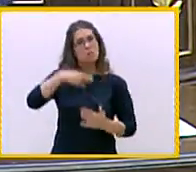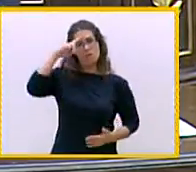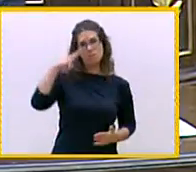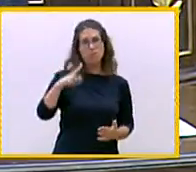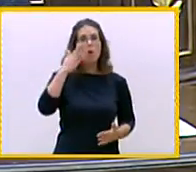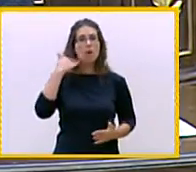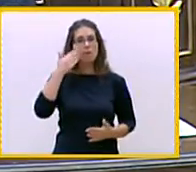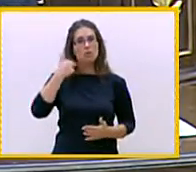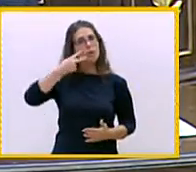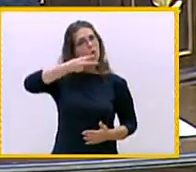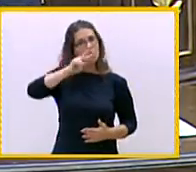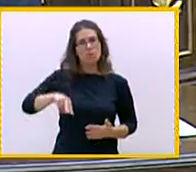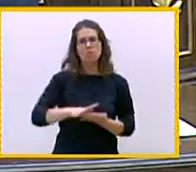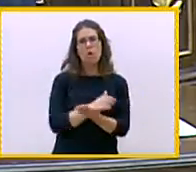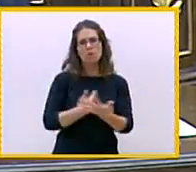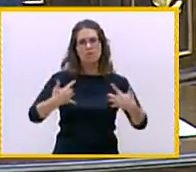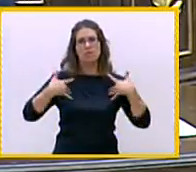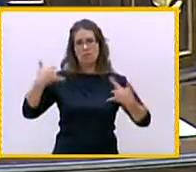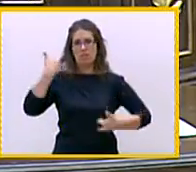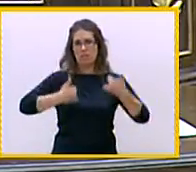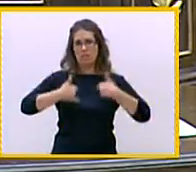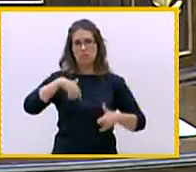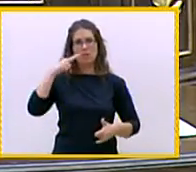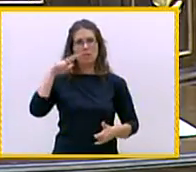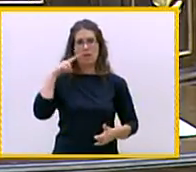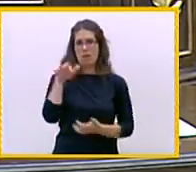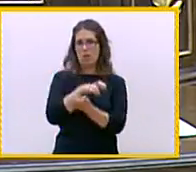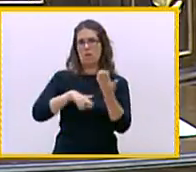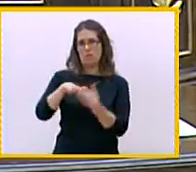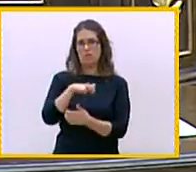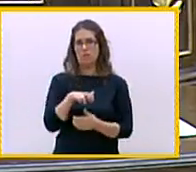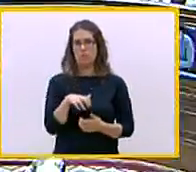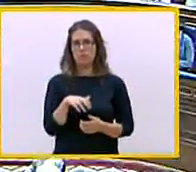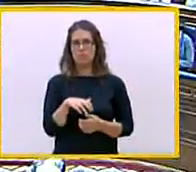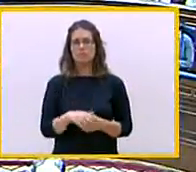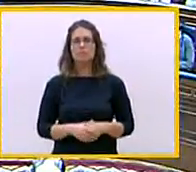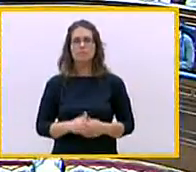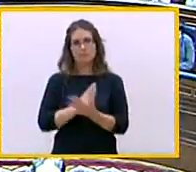reconocimiento a las víctimas del terrorismo. Para ello